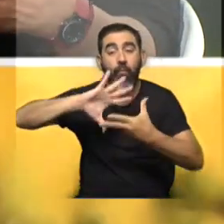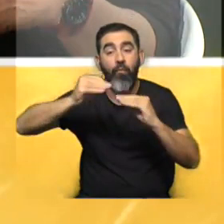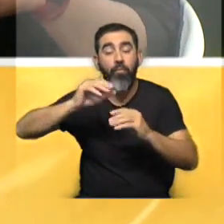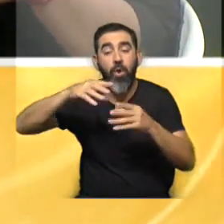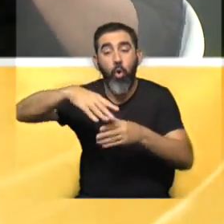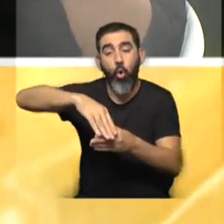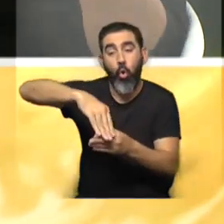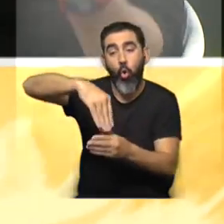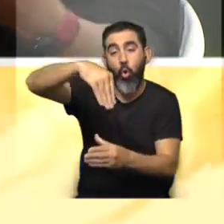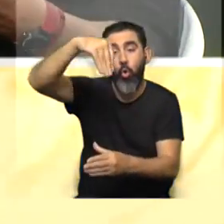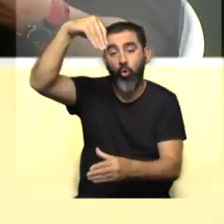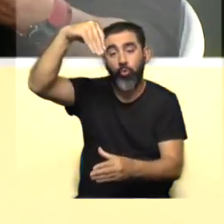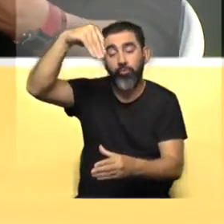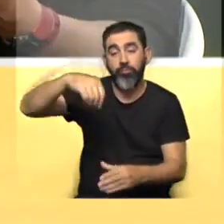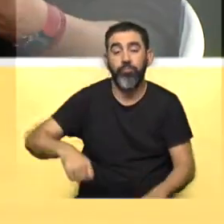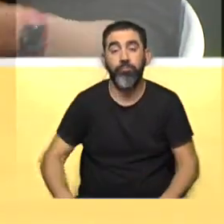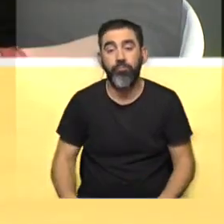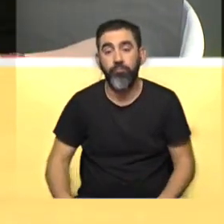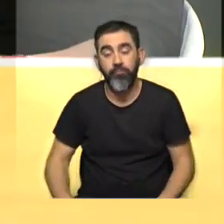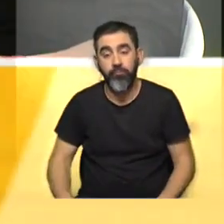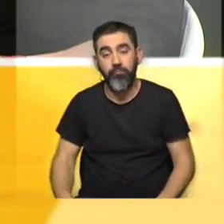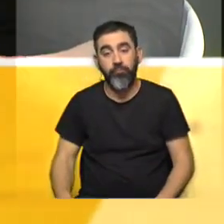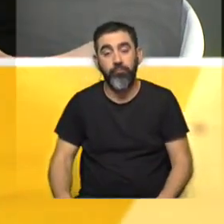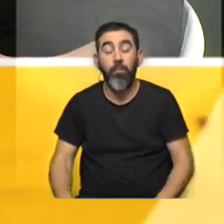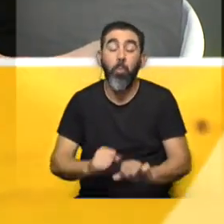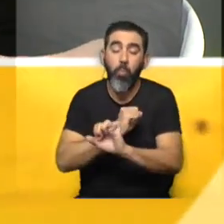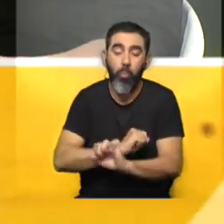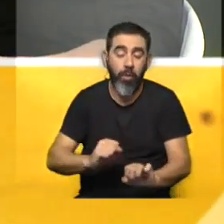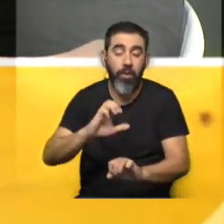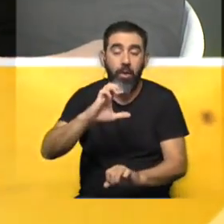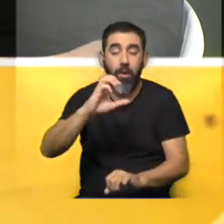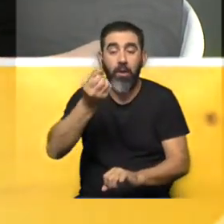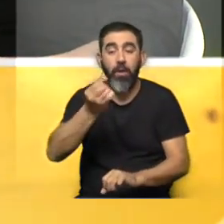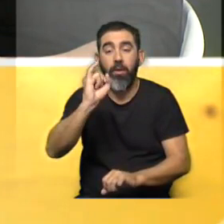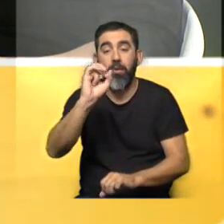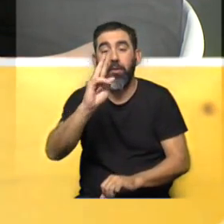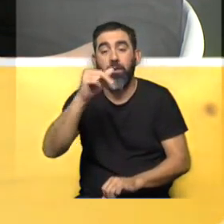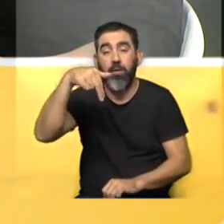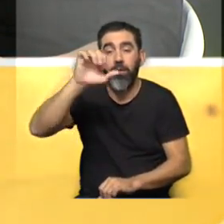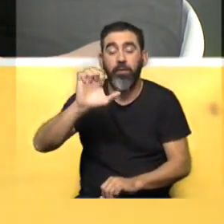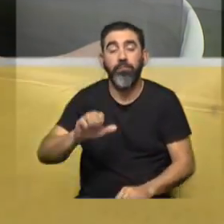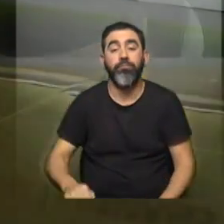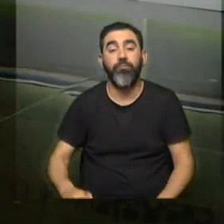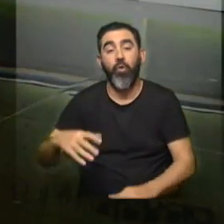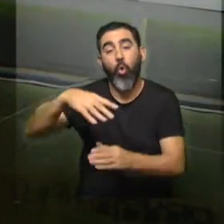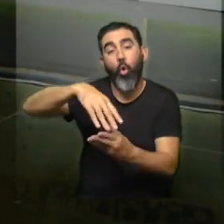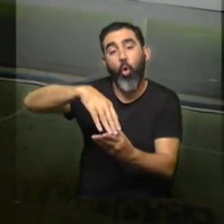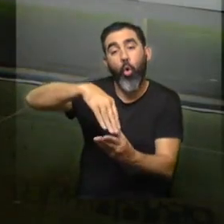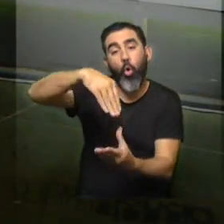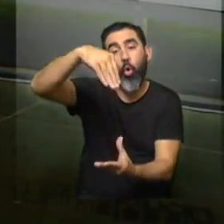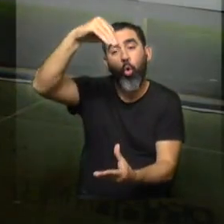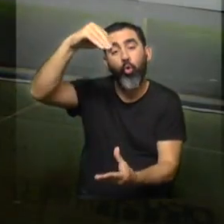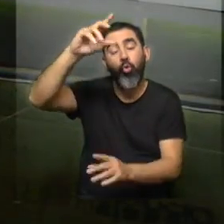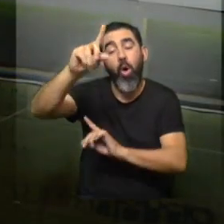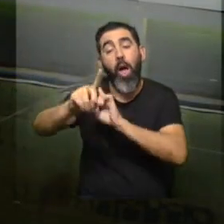cono, pero que bueno, en una denominación grande podemos incluirlos como cairnes también. Para referencia, los conos son los que tal vez